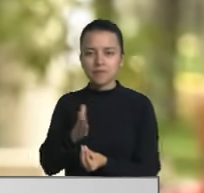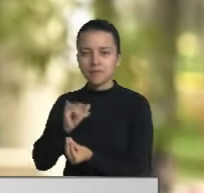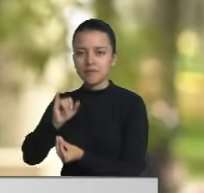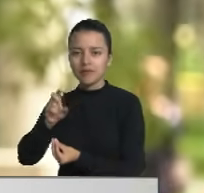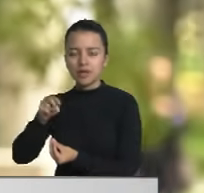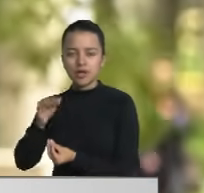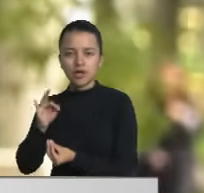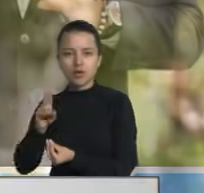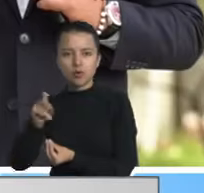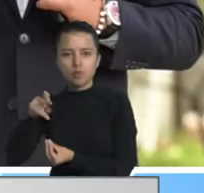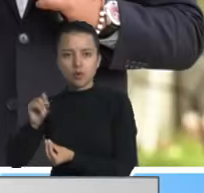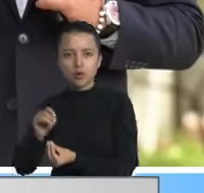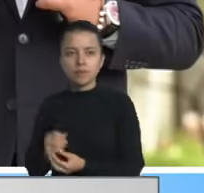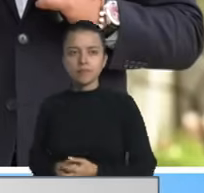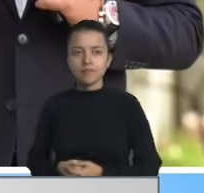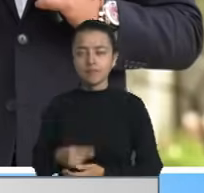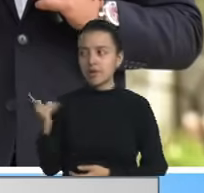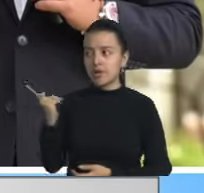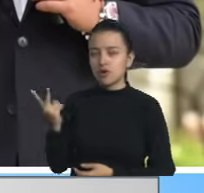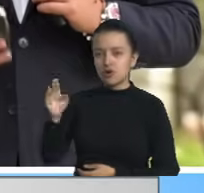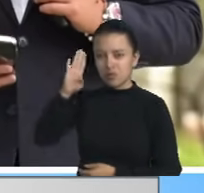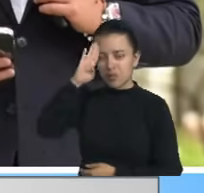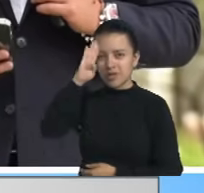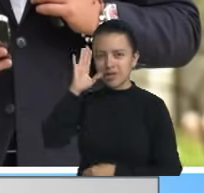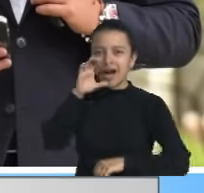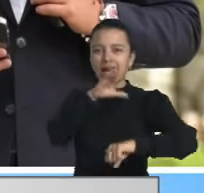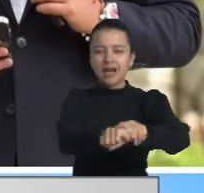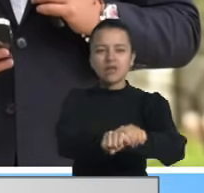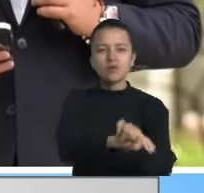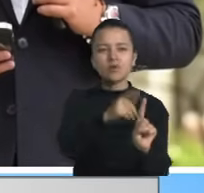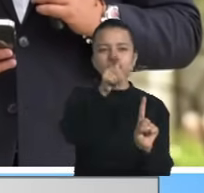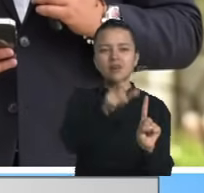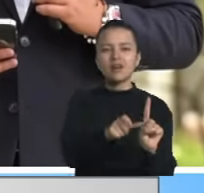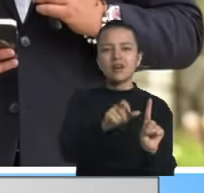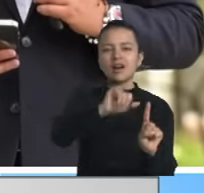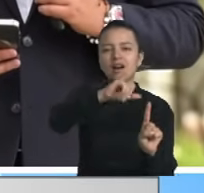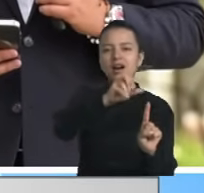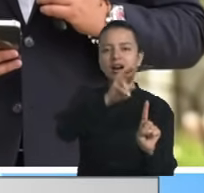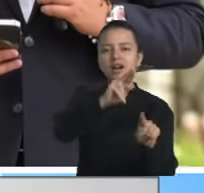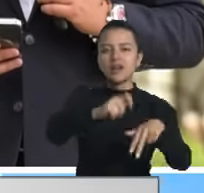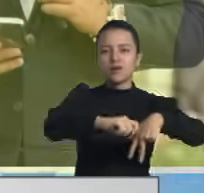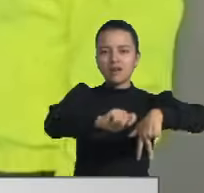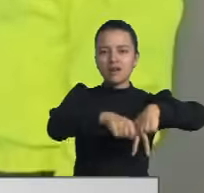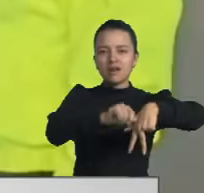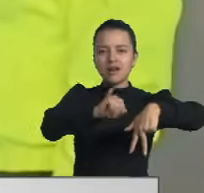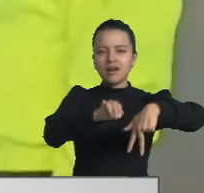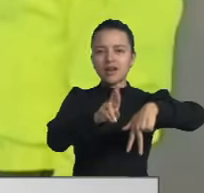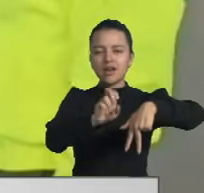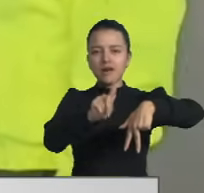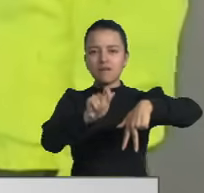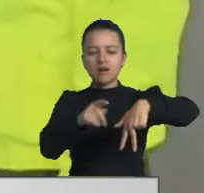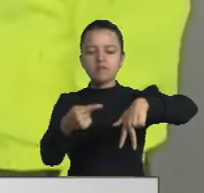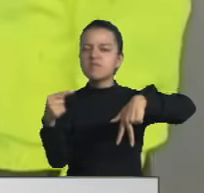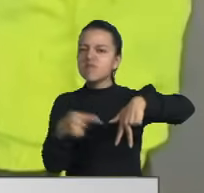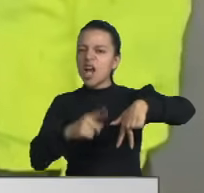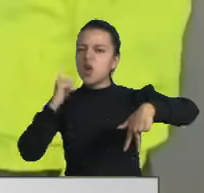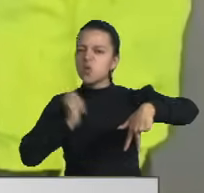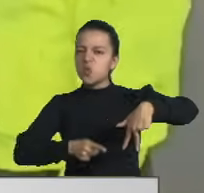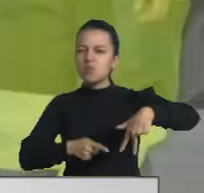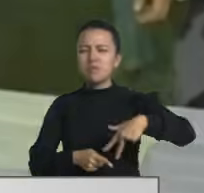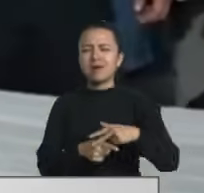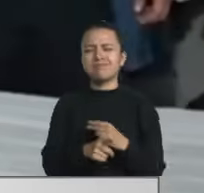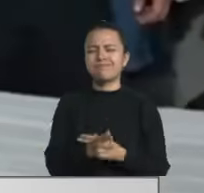a Jairo Alirio Castañeda Rodríguez, alias Jirafa, quien sería responsable de múltiples